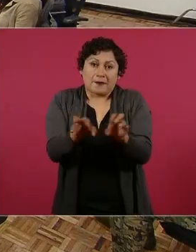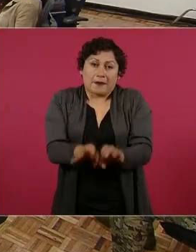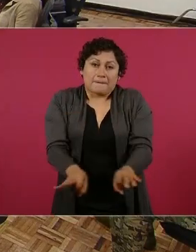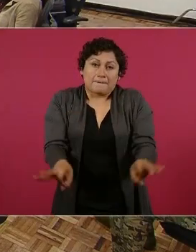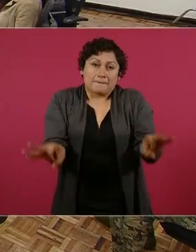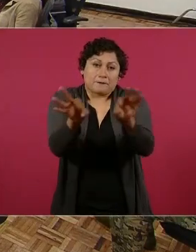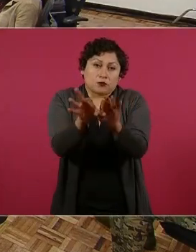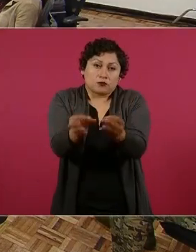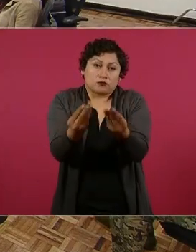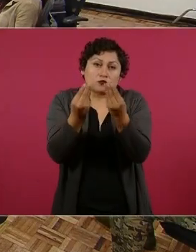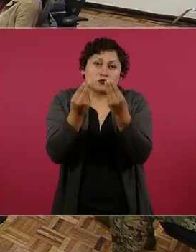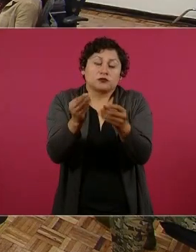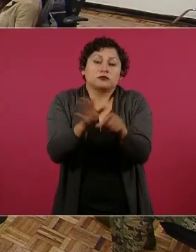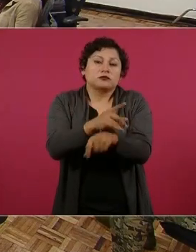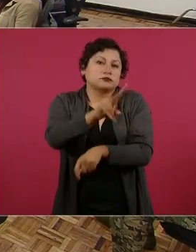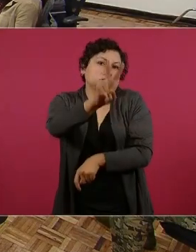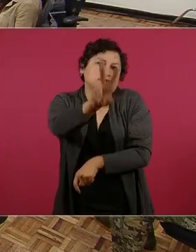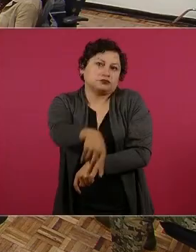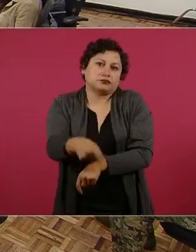100 presos,